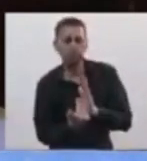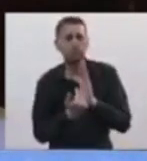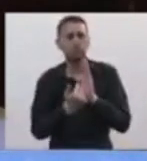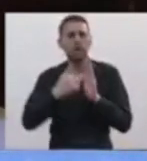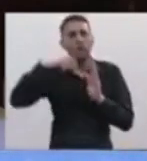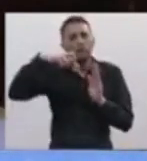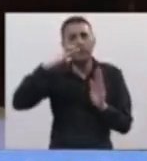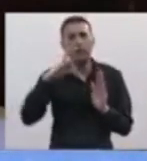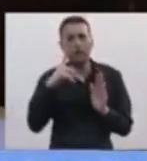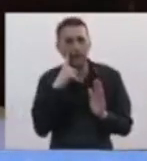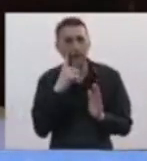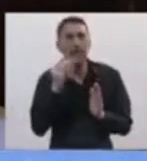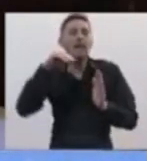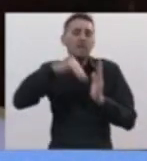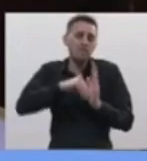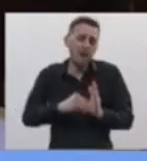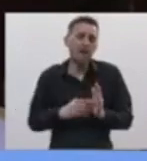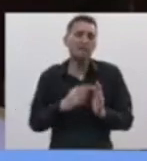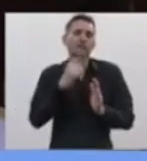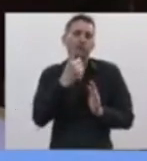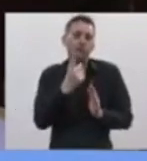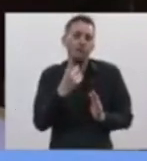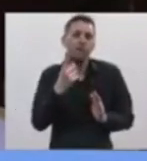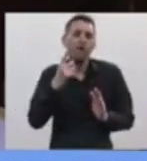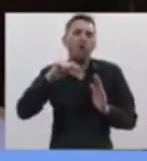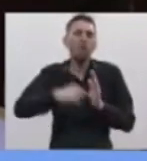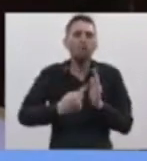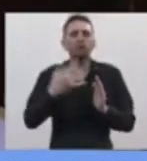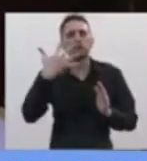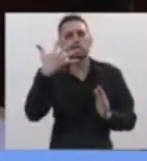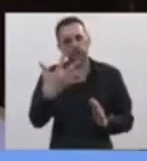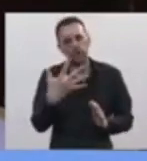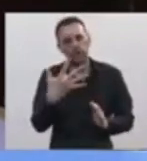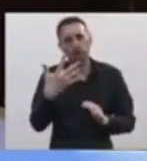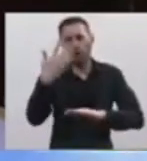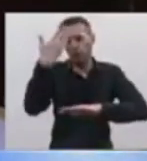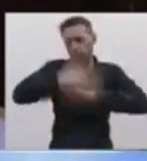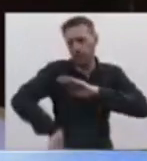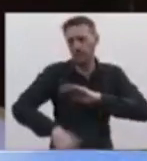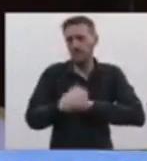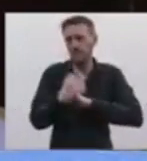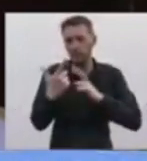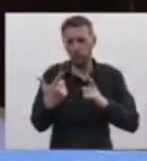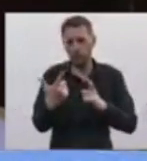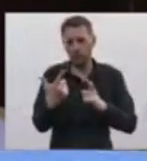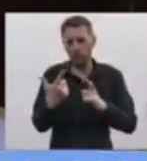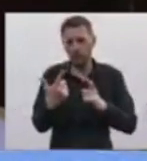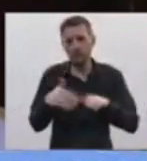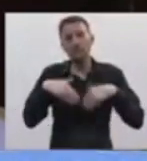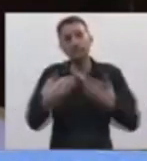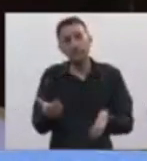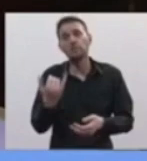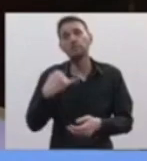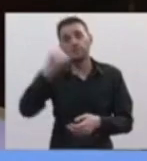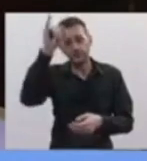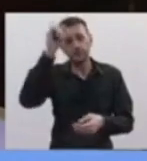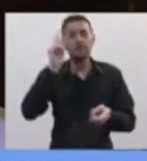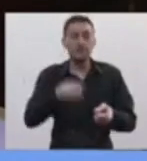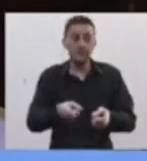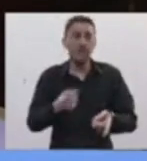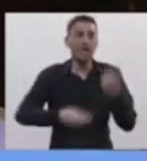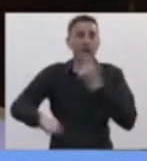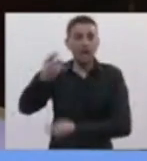primario más 15 puntos de déficit financiero que no tiene vencimientos intra sector público al mercado internacional